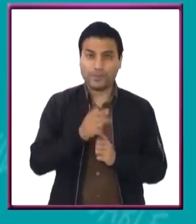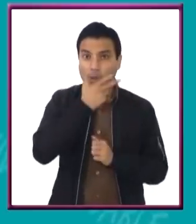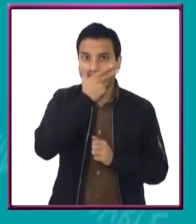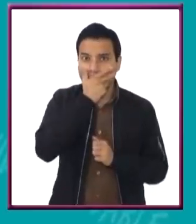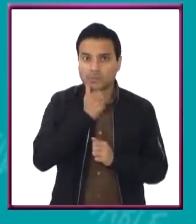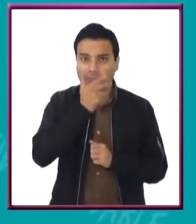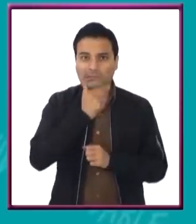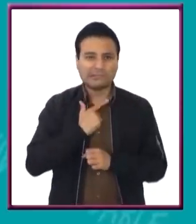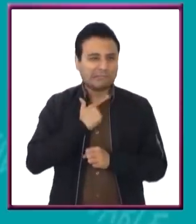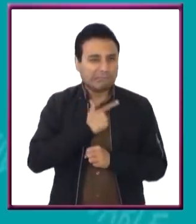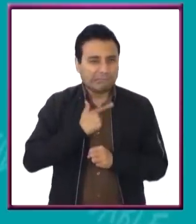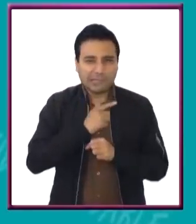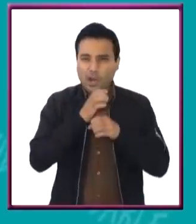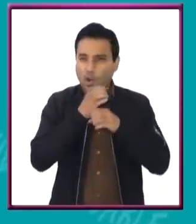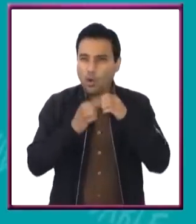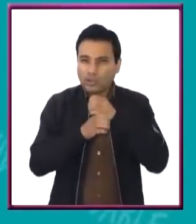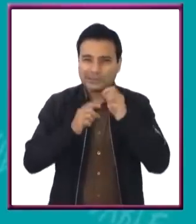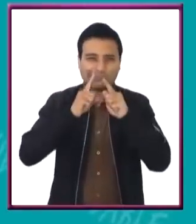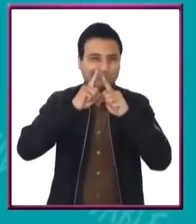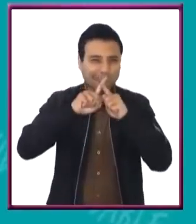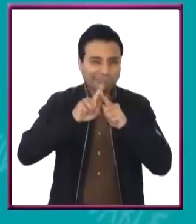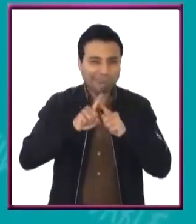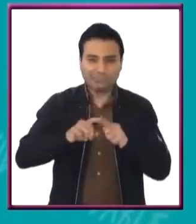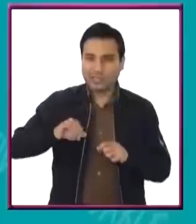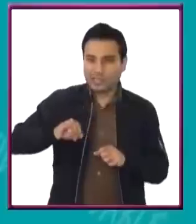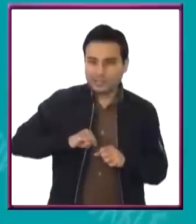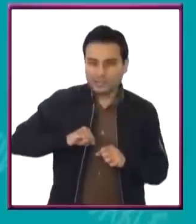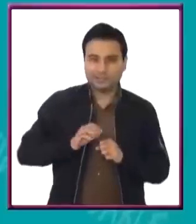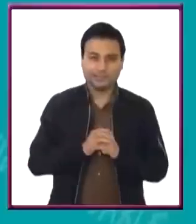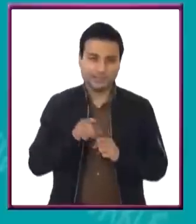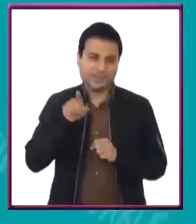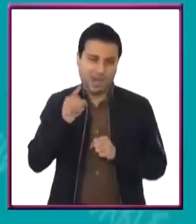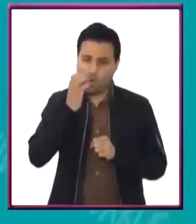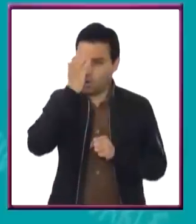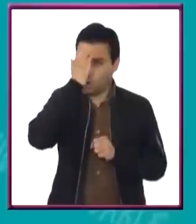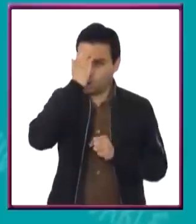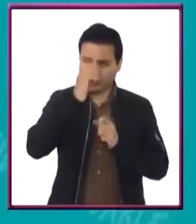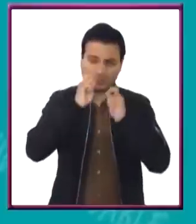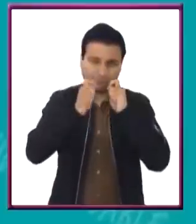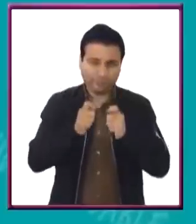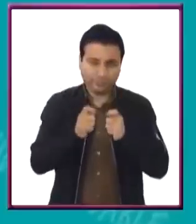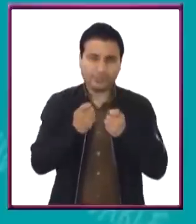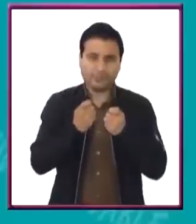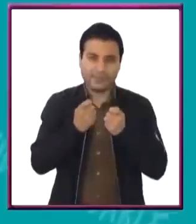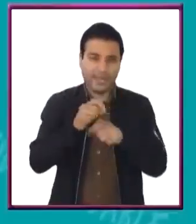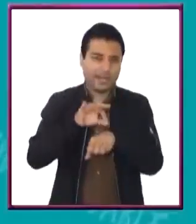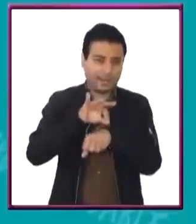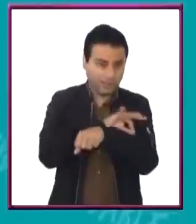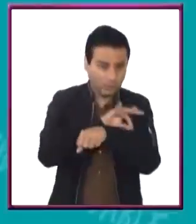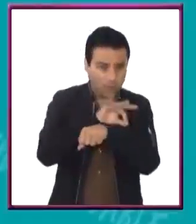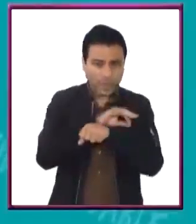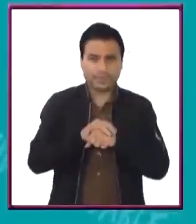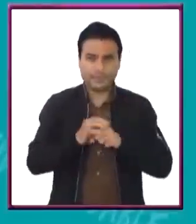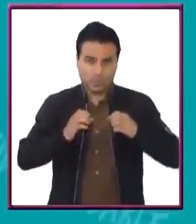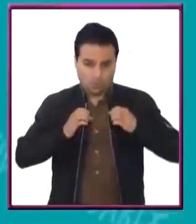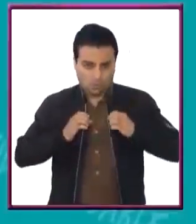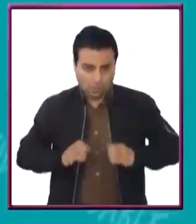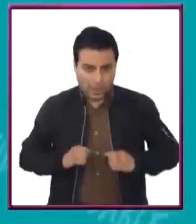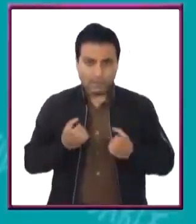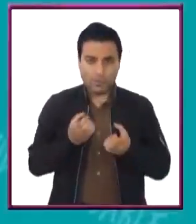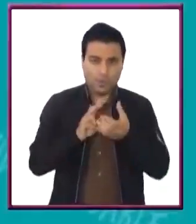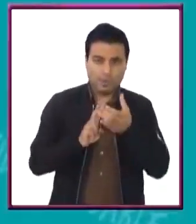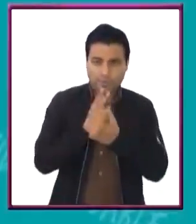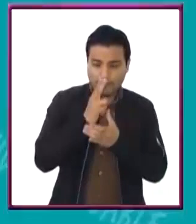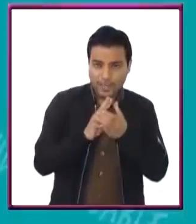le interesaba todo a su alrededor y tenía conocimientos avanzados en áreas tan diversas como la arquitectura,